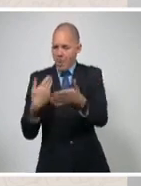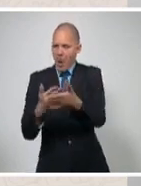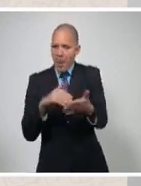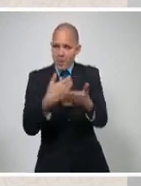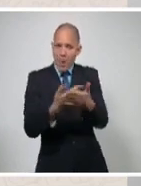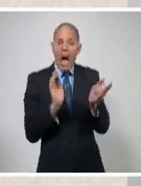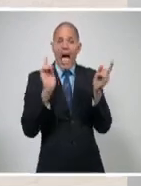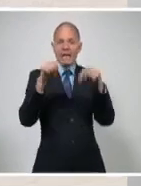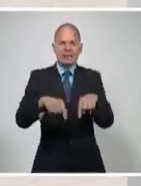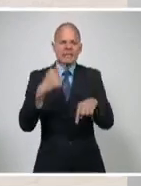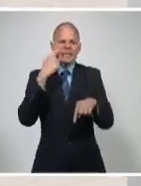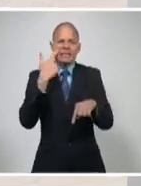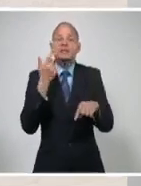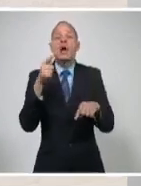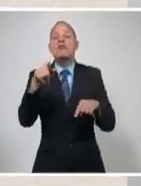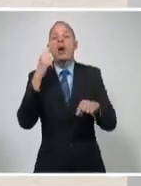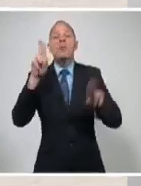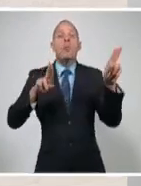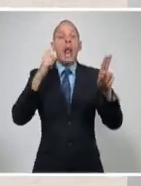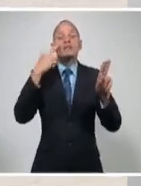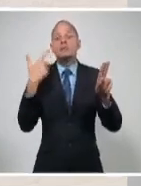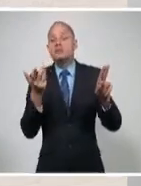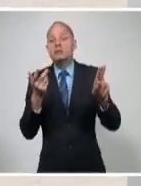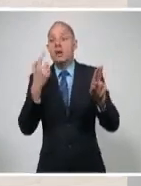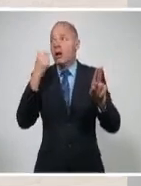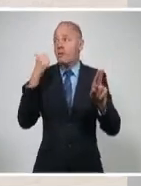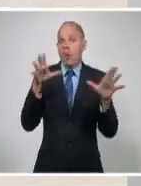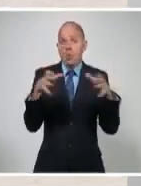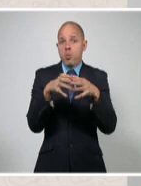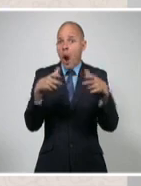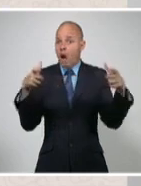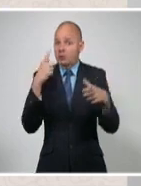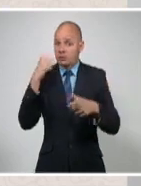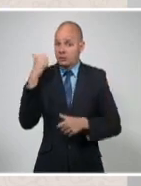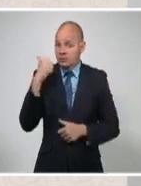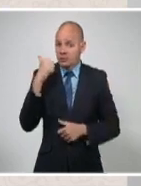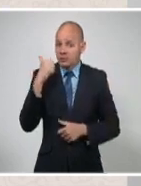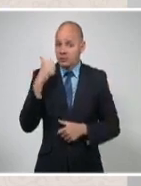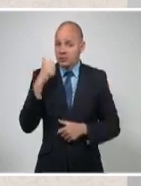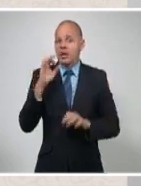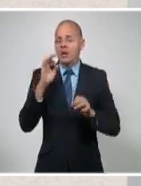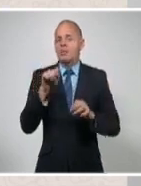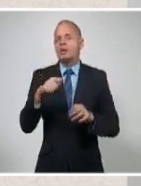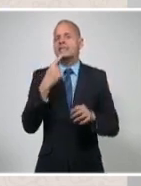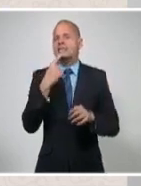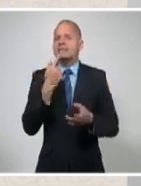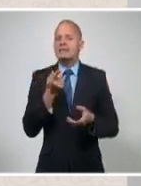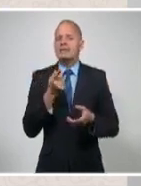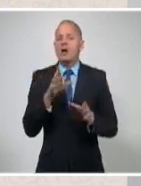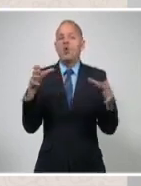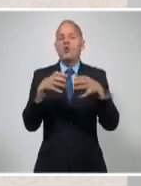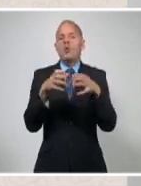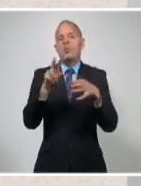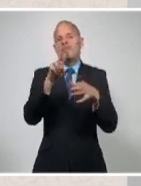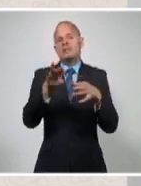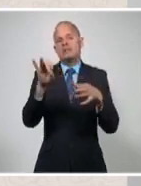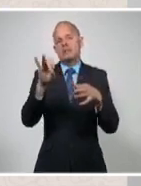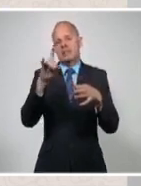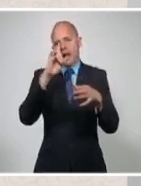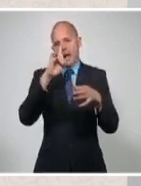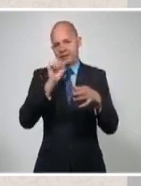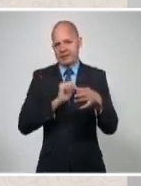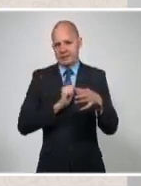la participación de todos. Este, repito, es el grupo más grande. Trabajo 27N, pero este grupo grande